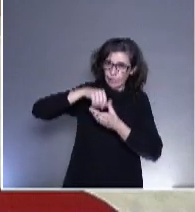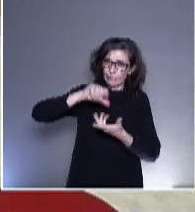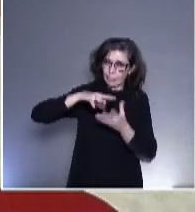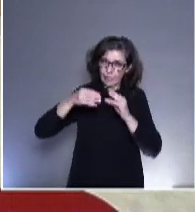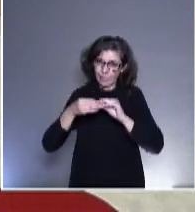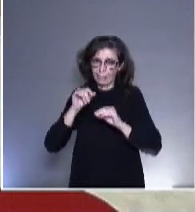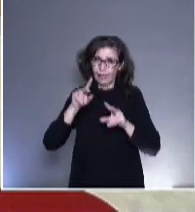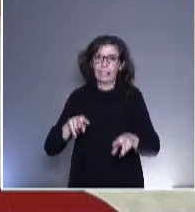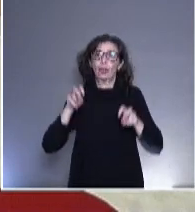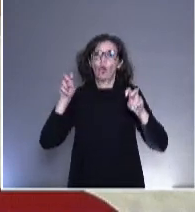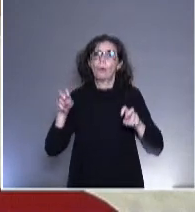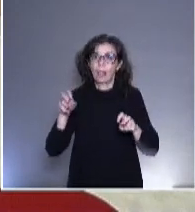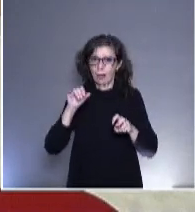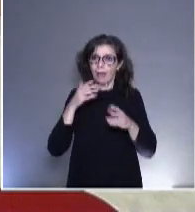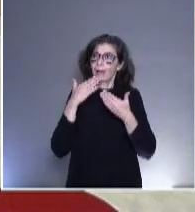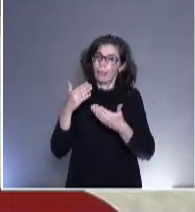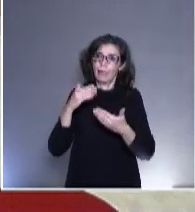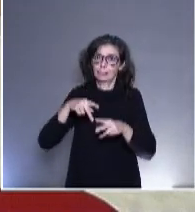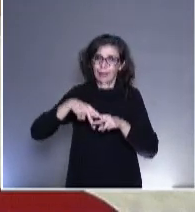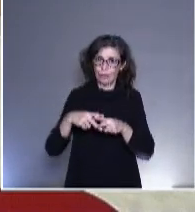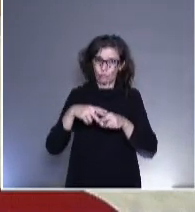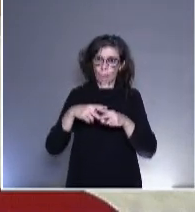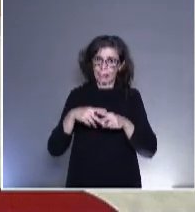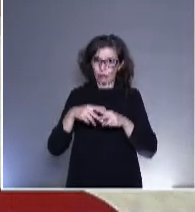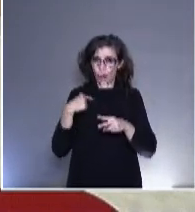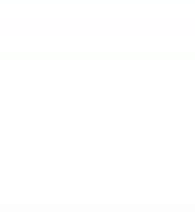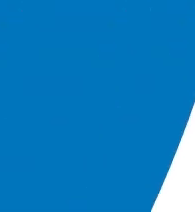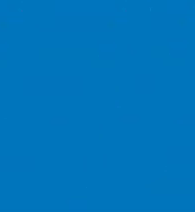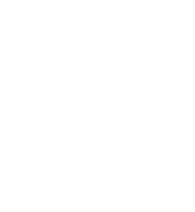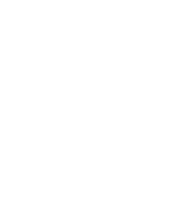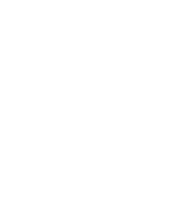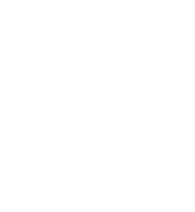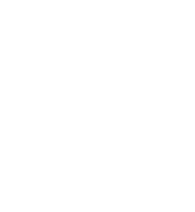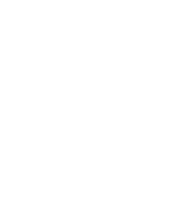que Innova con los instrumentos que tenemos en nuestra mano